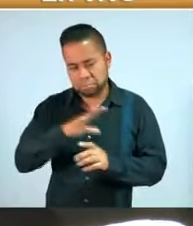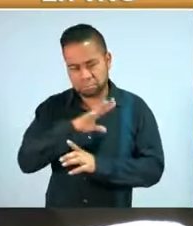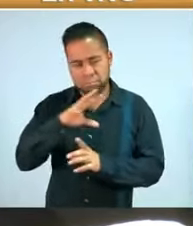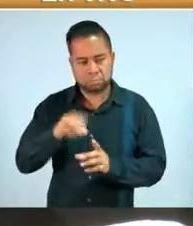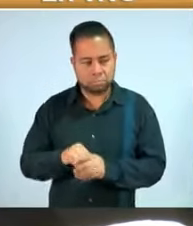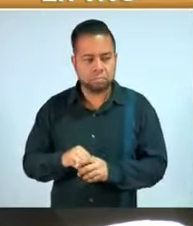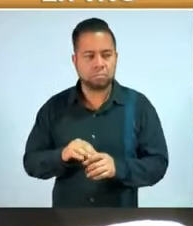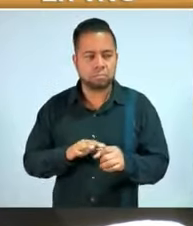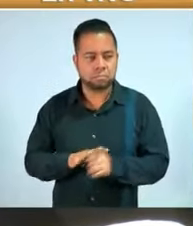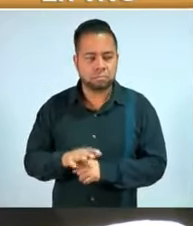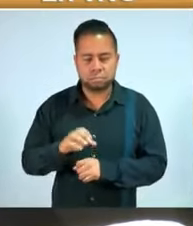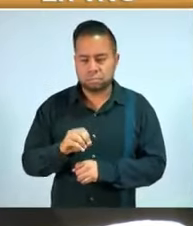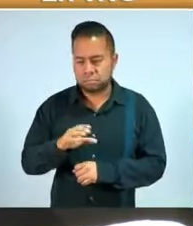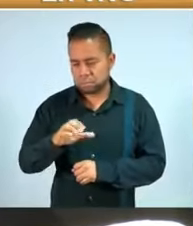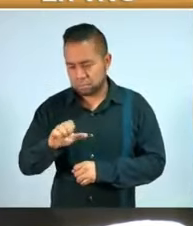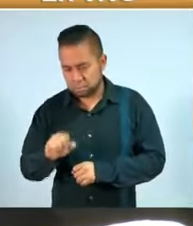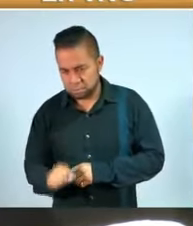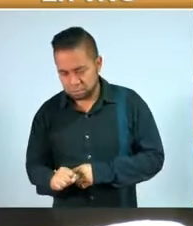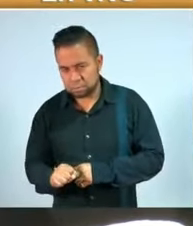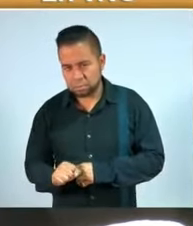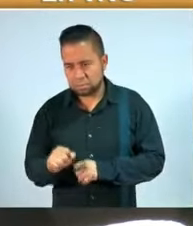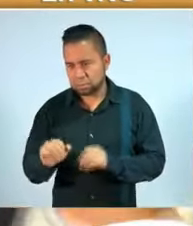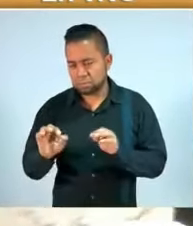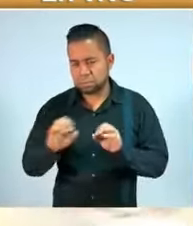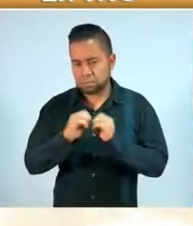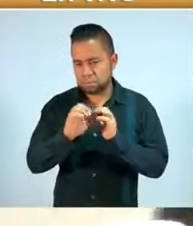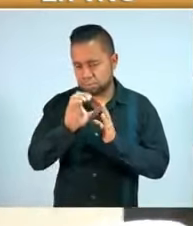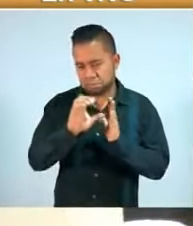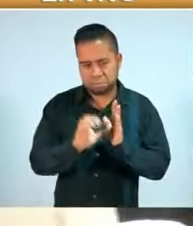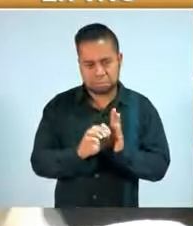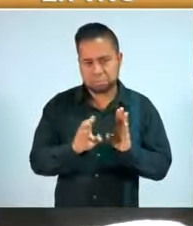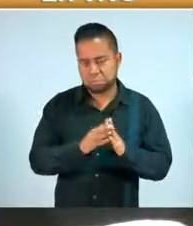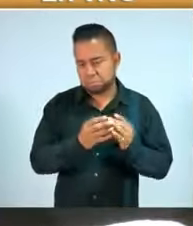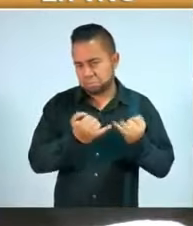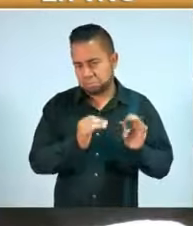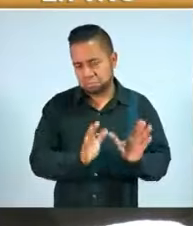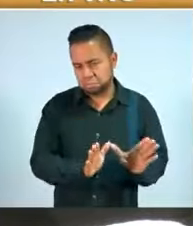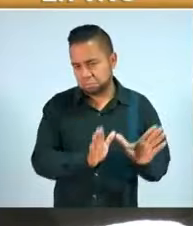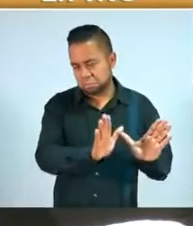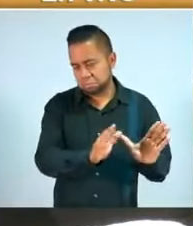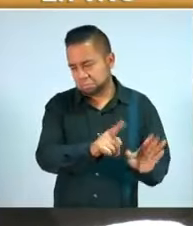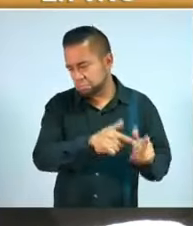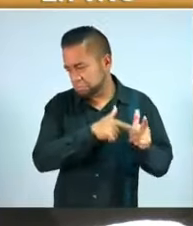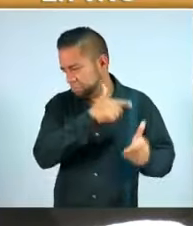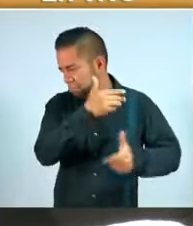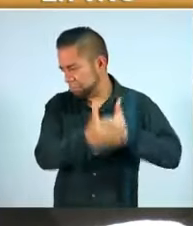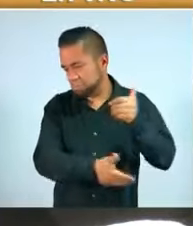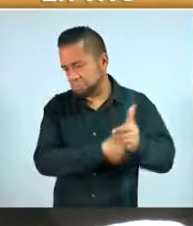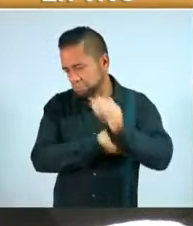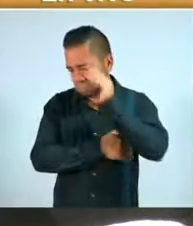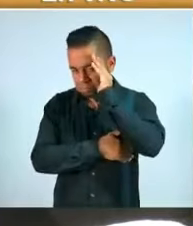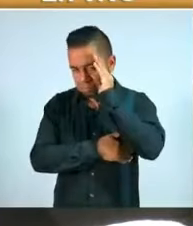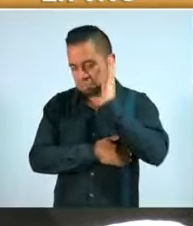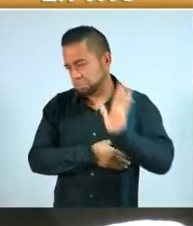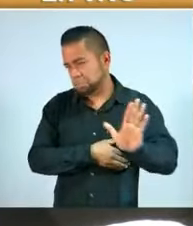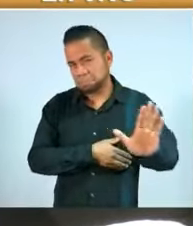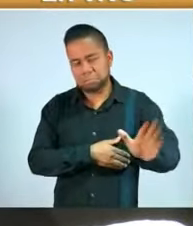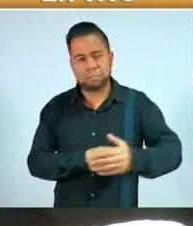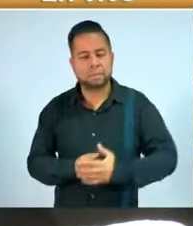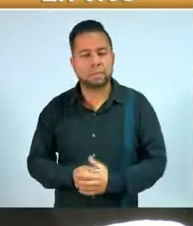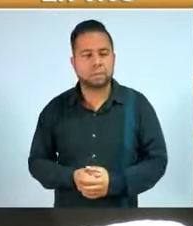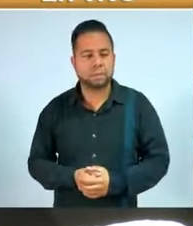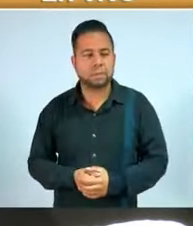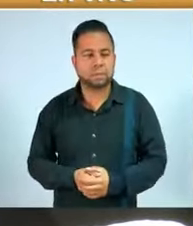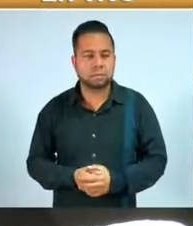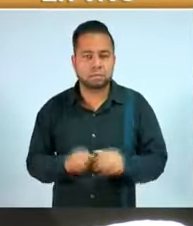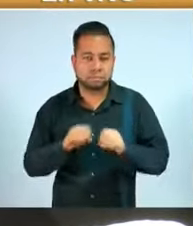Los OCAS o los órganos constitucionalmente autónomos siguen su curso,